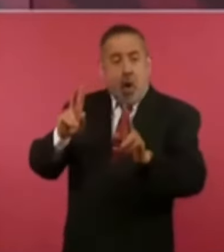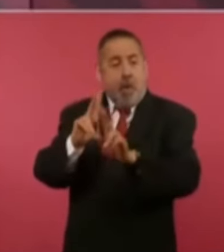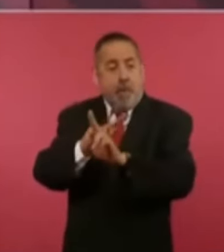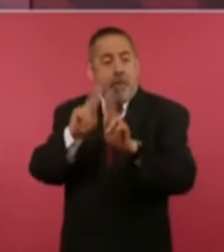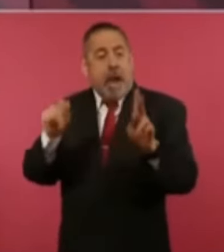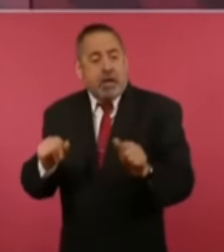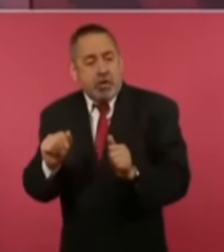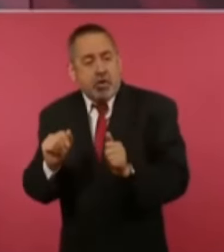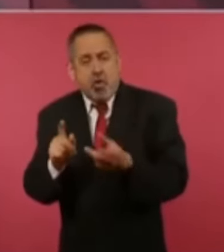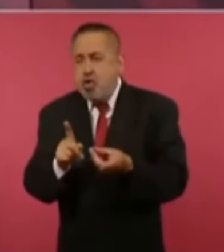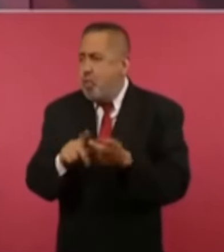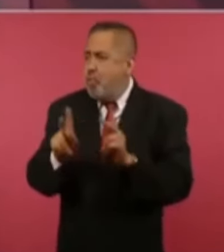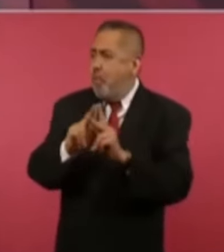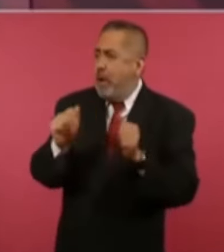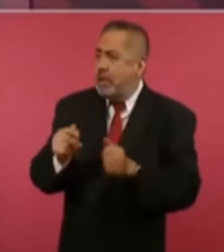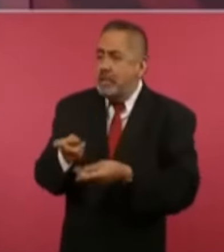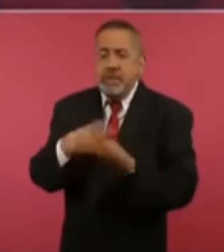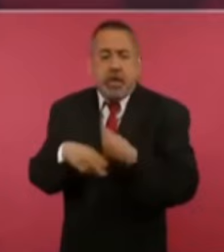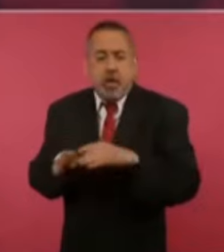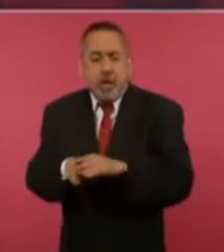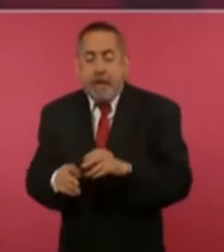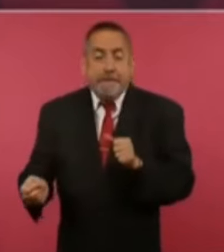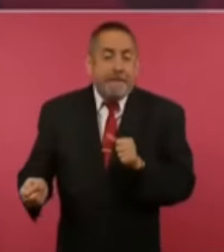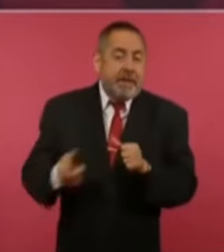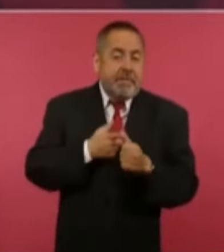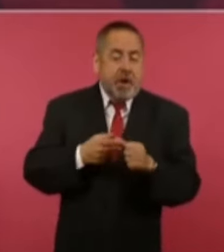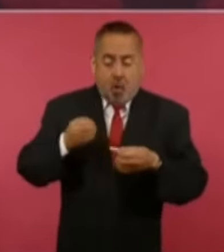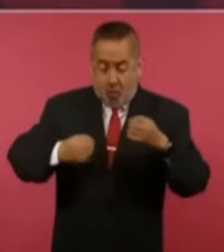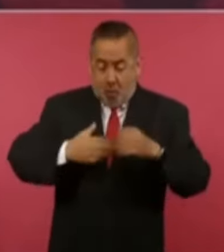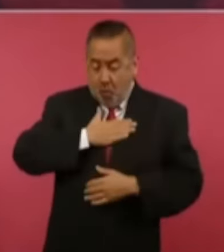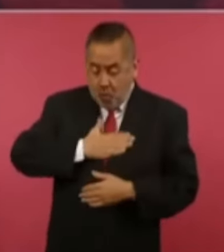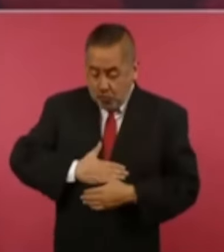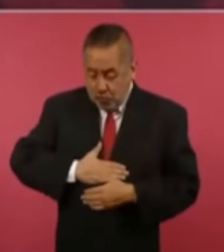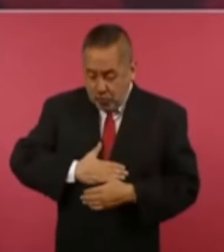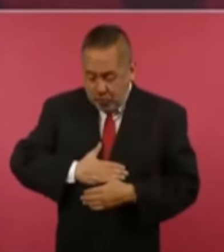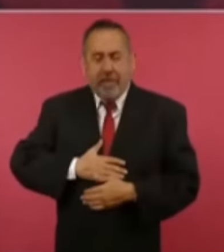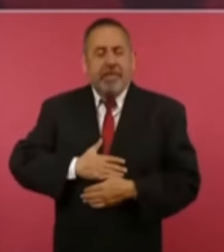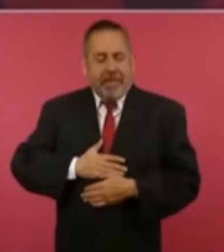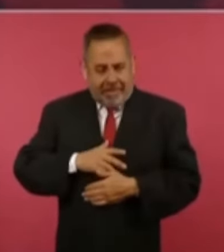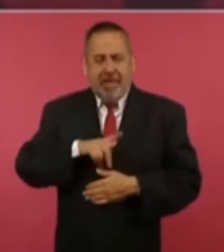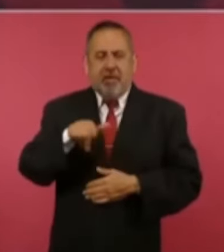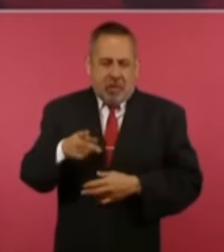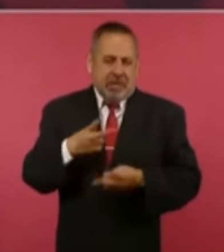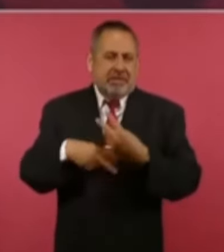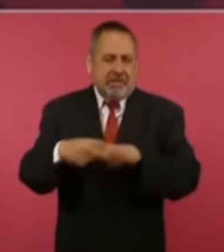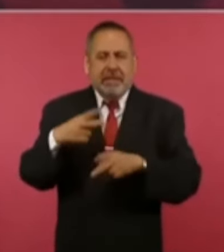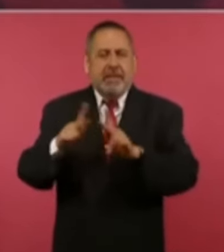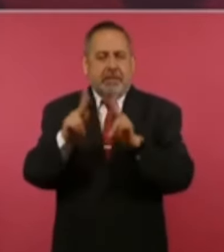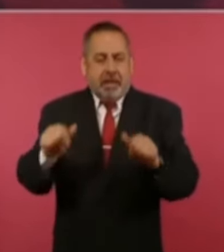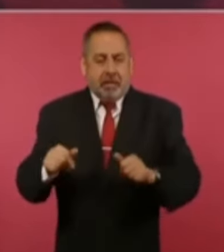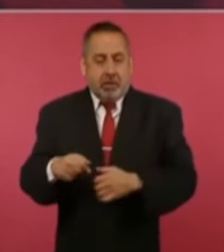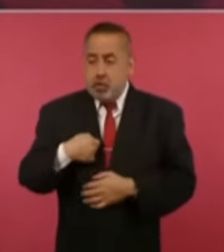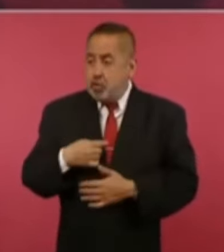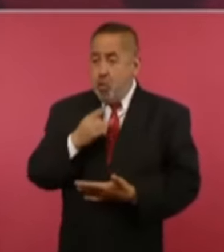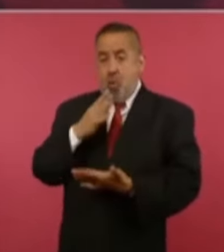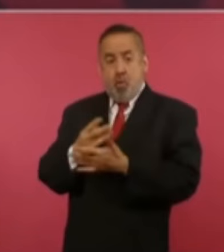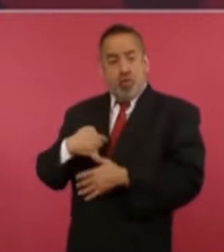la justicia, pero no soy nada más el único.